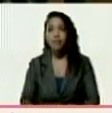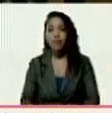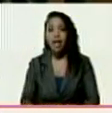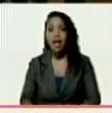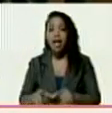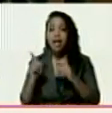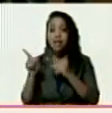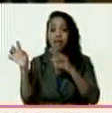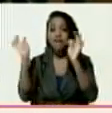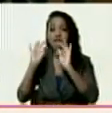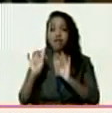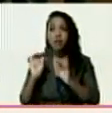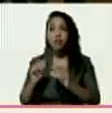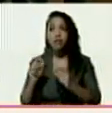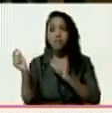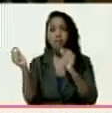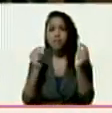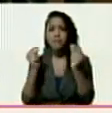De tal manera,